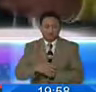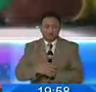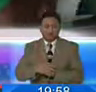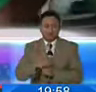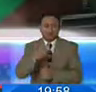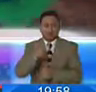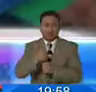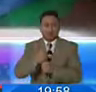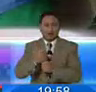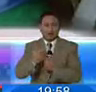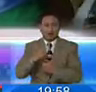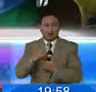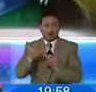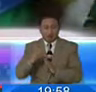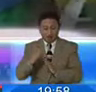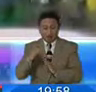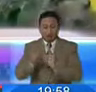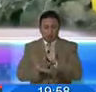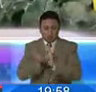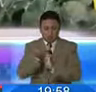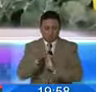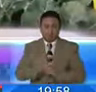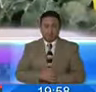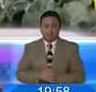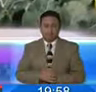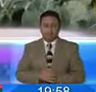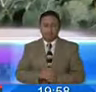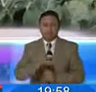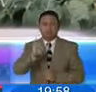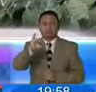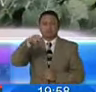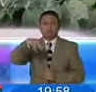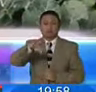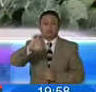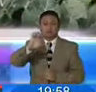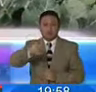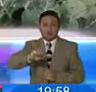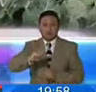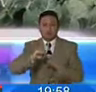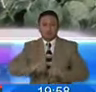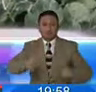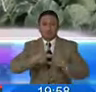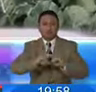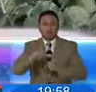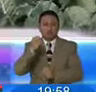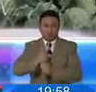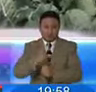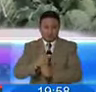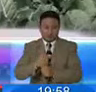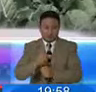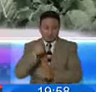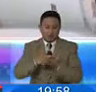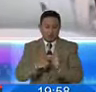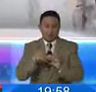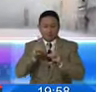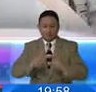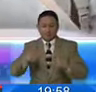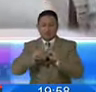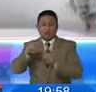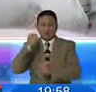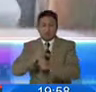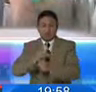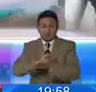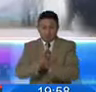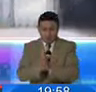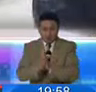desempleo? Así es, María Fernanda. Hoy el INE presentó los datos justamente del desempleo y menciona que ese dato bajó. Pero otro de